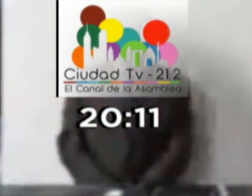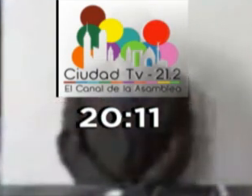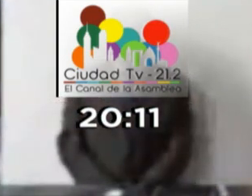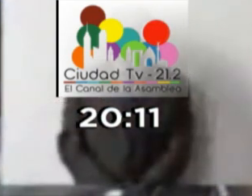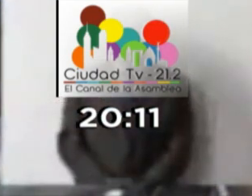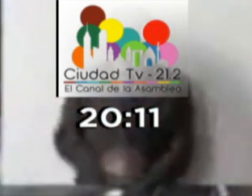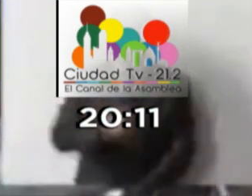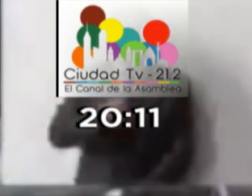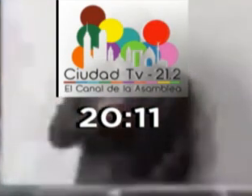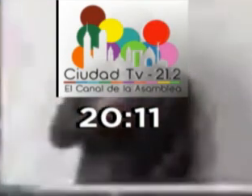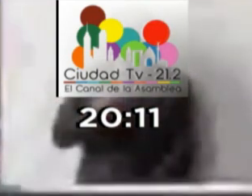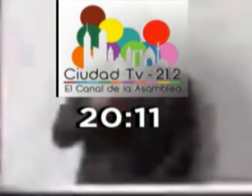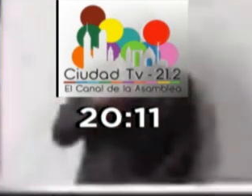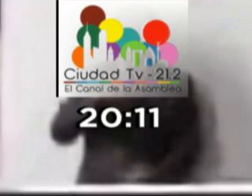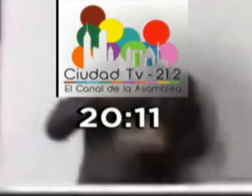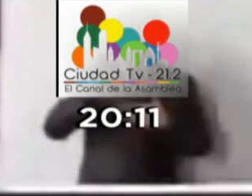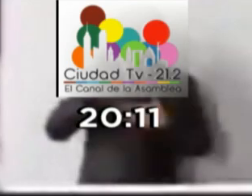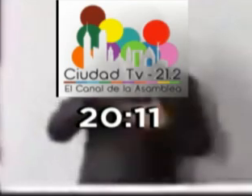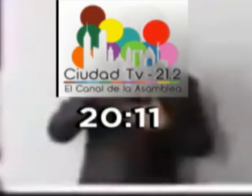les aseguro